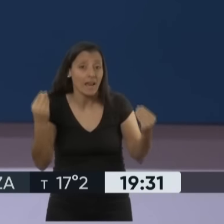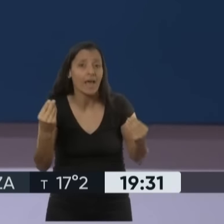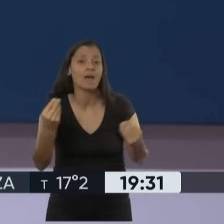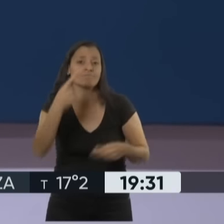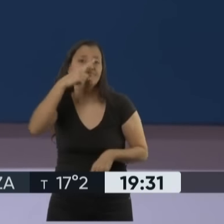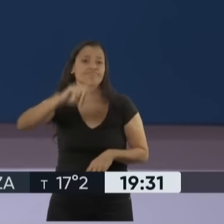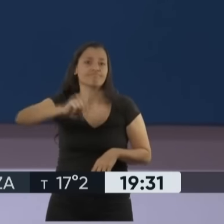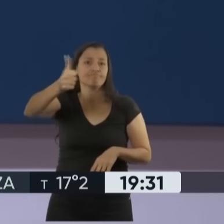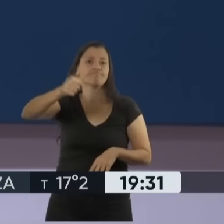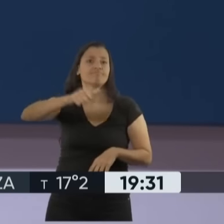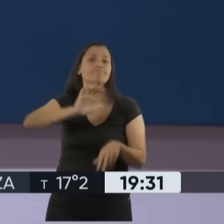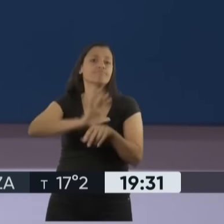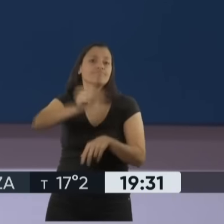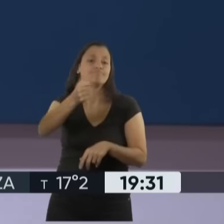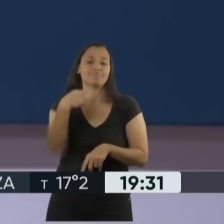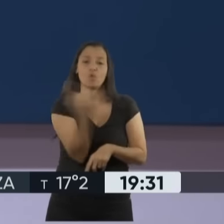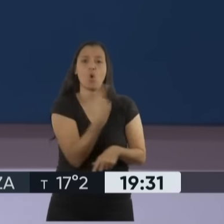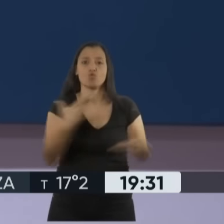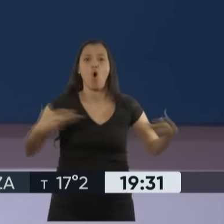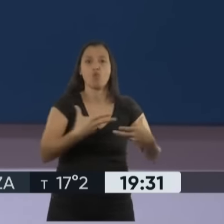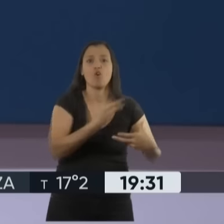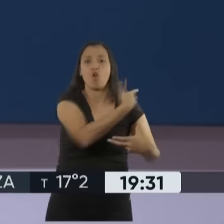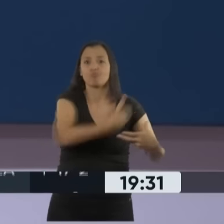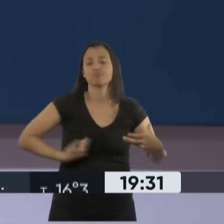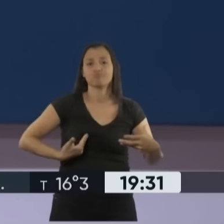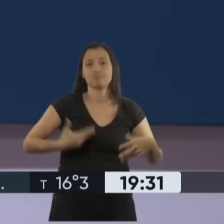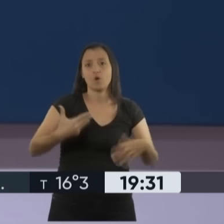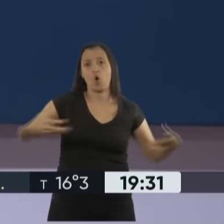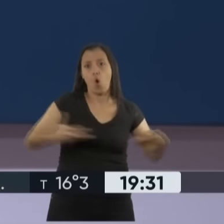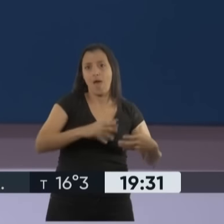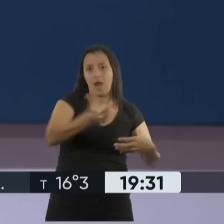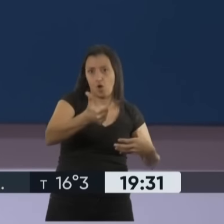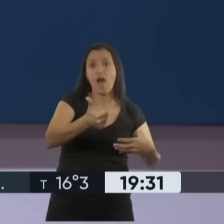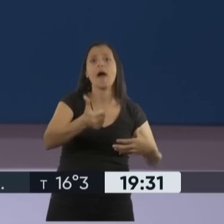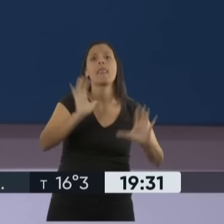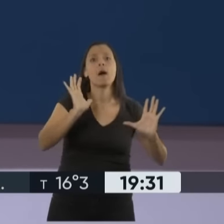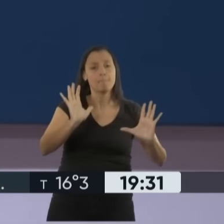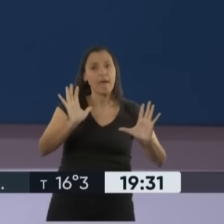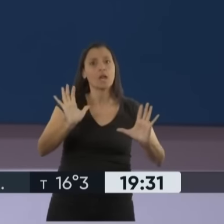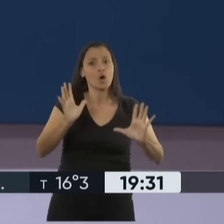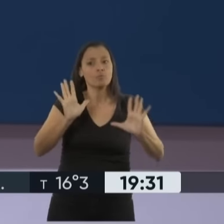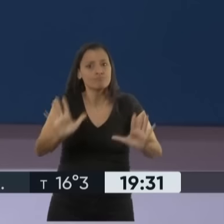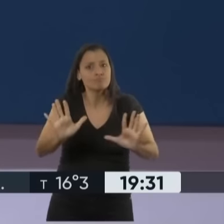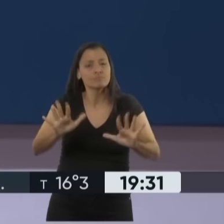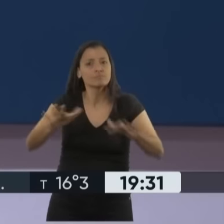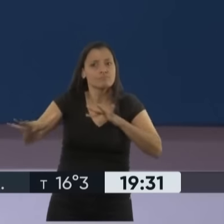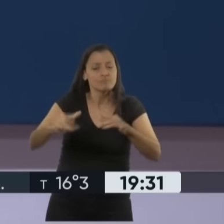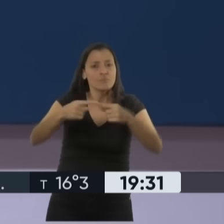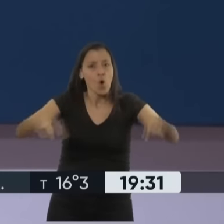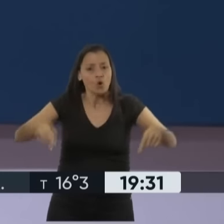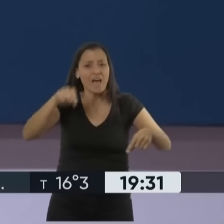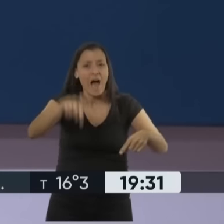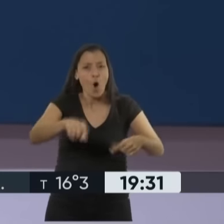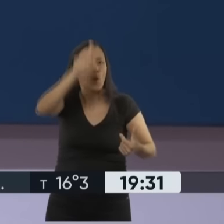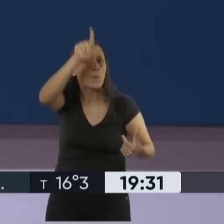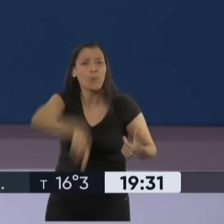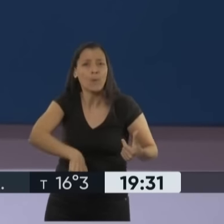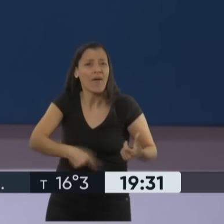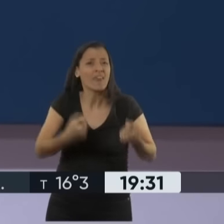triunfo electoral de nuestra fuerza política por tamaña indecencia sufre hoy todo el pueblo